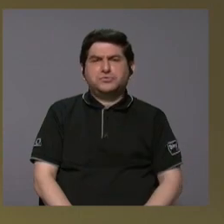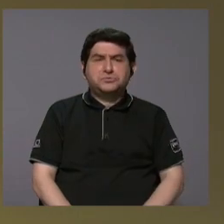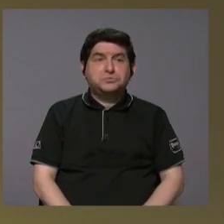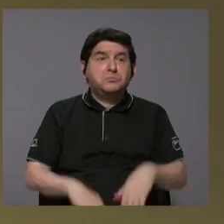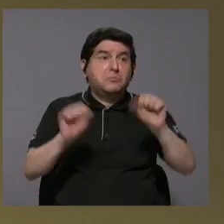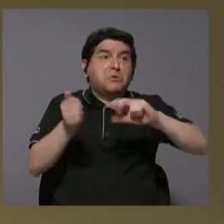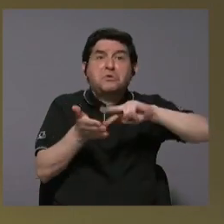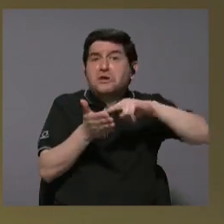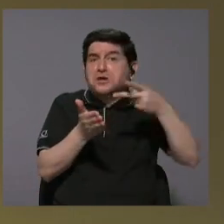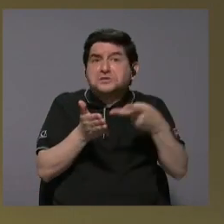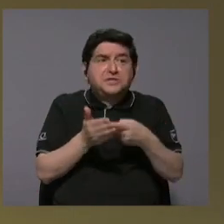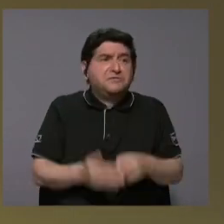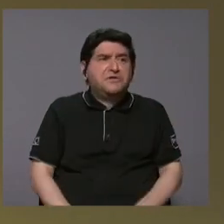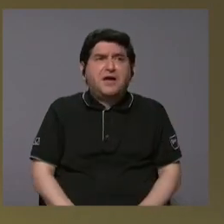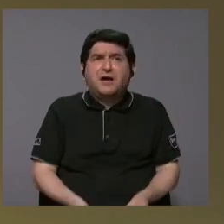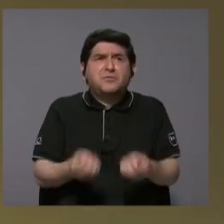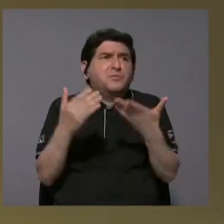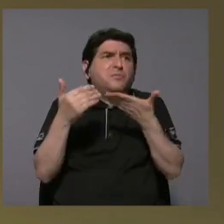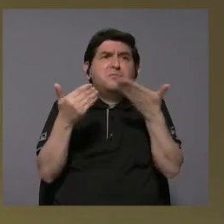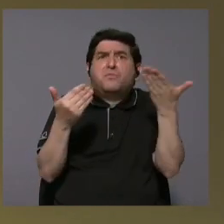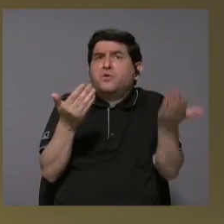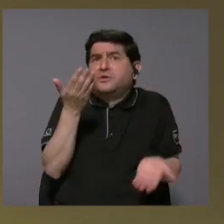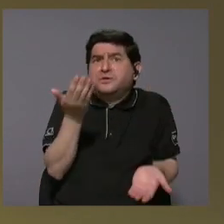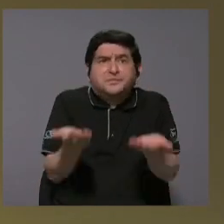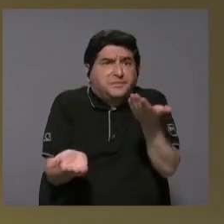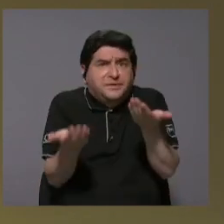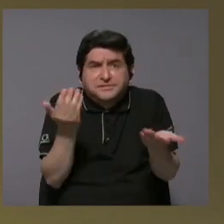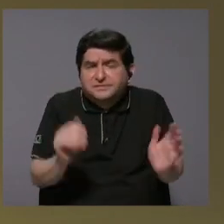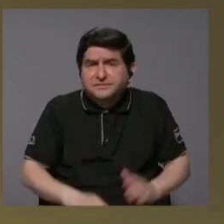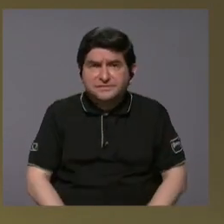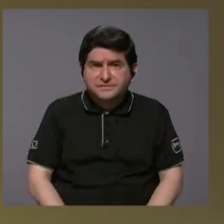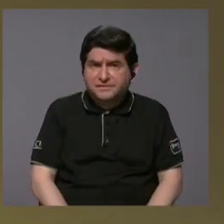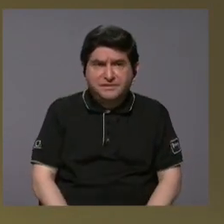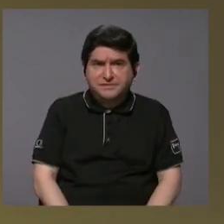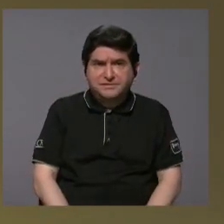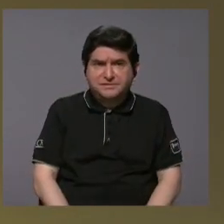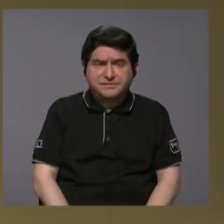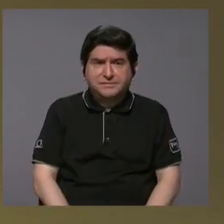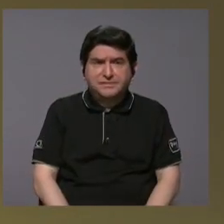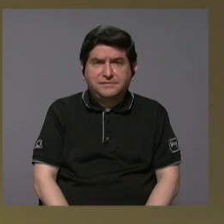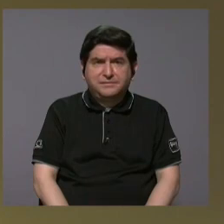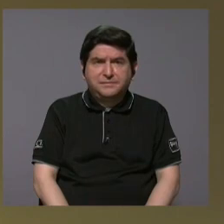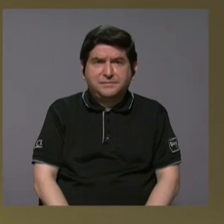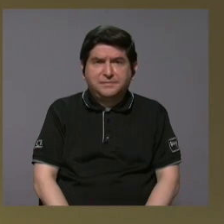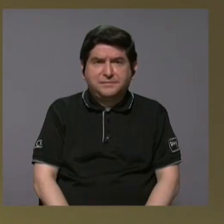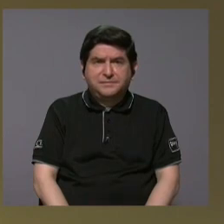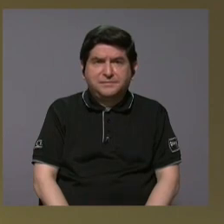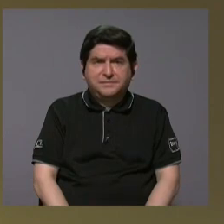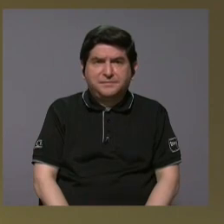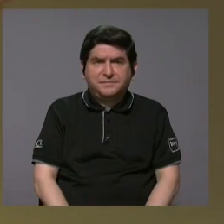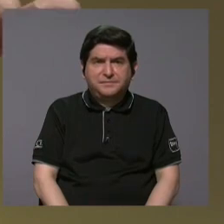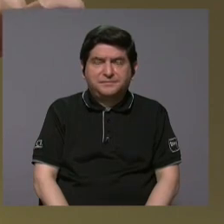como PIB o así como uno dice cualquier contexto.